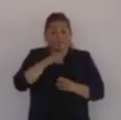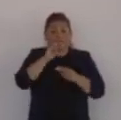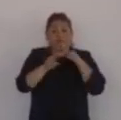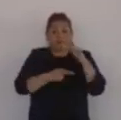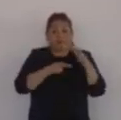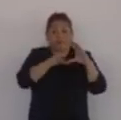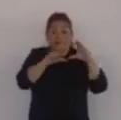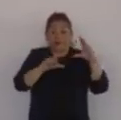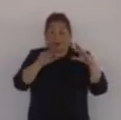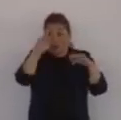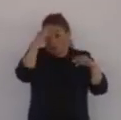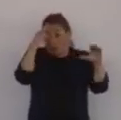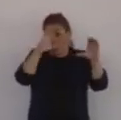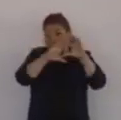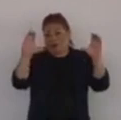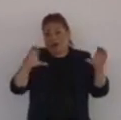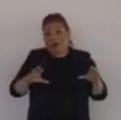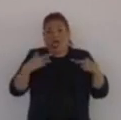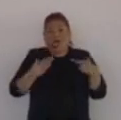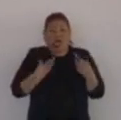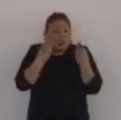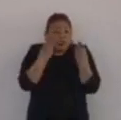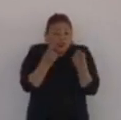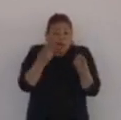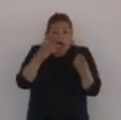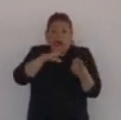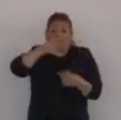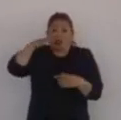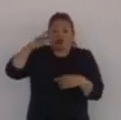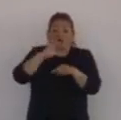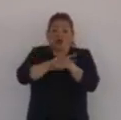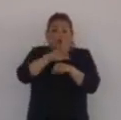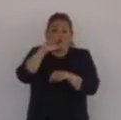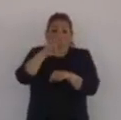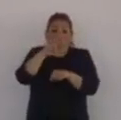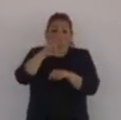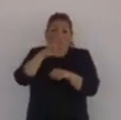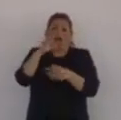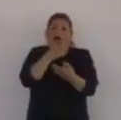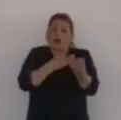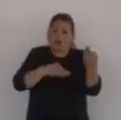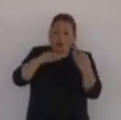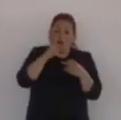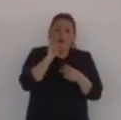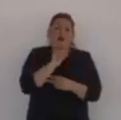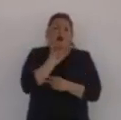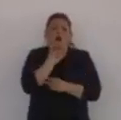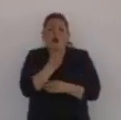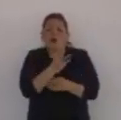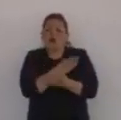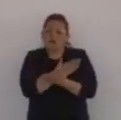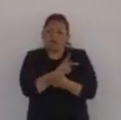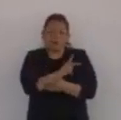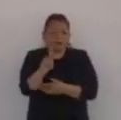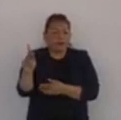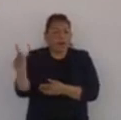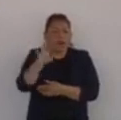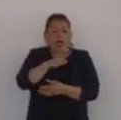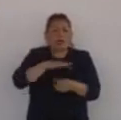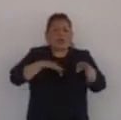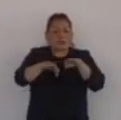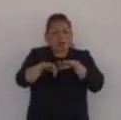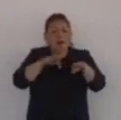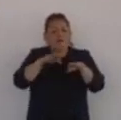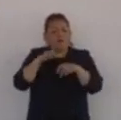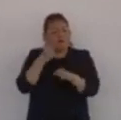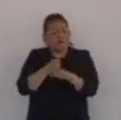es un reconocimiento a ustedes adultos mayores, a ustedes adultas mayores, que han trabajado toda su